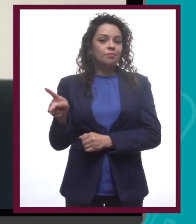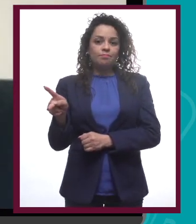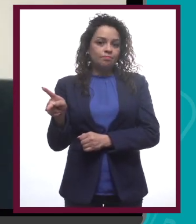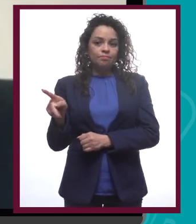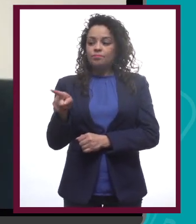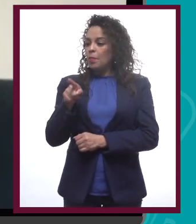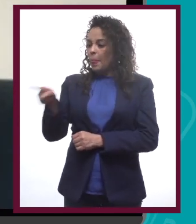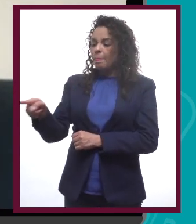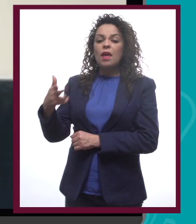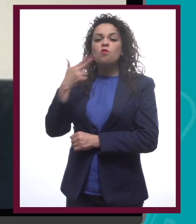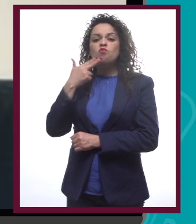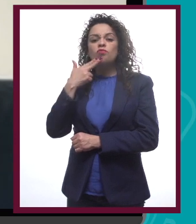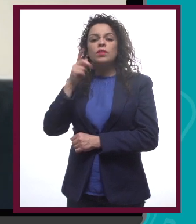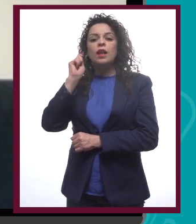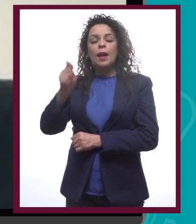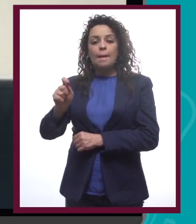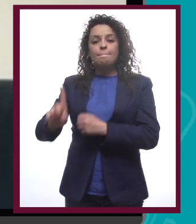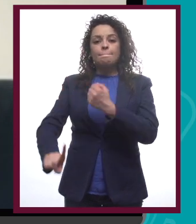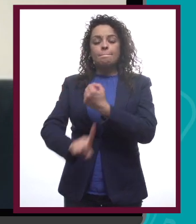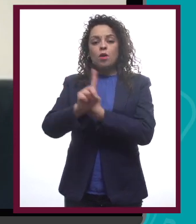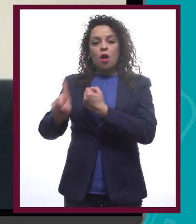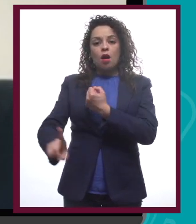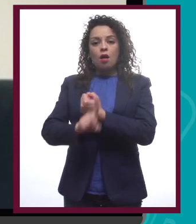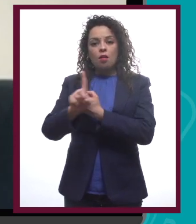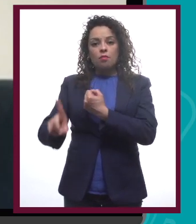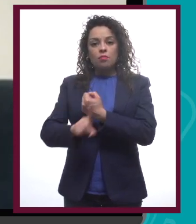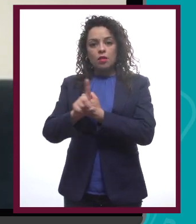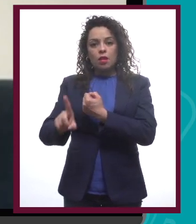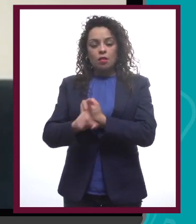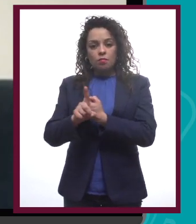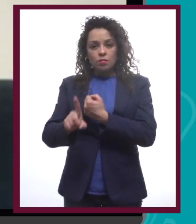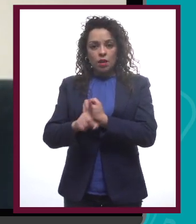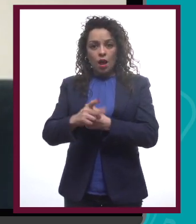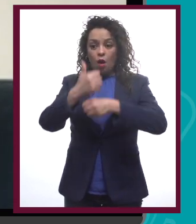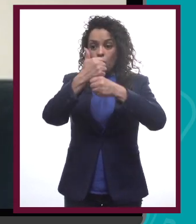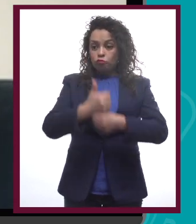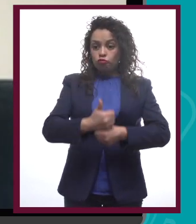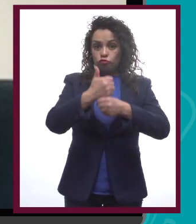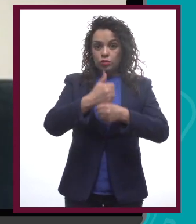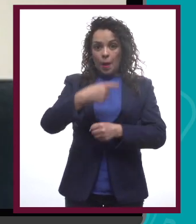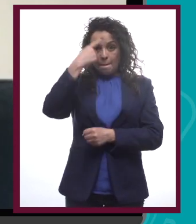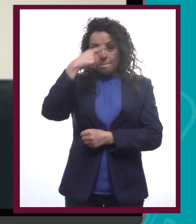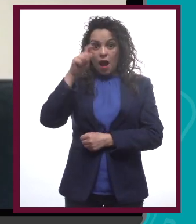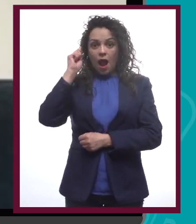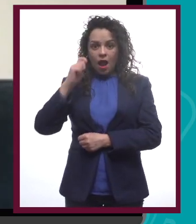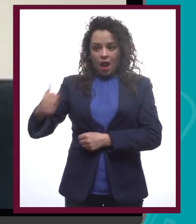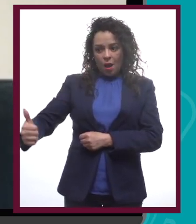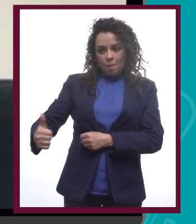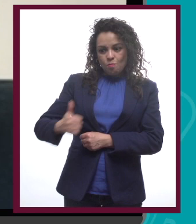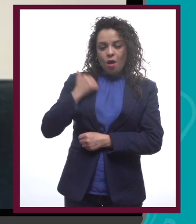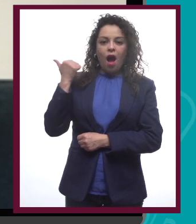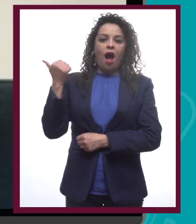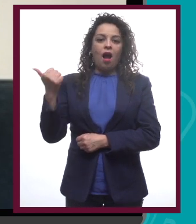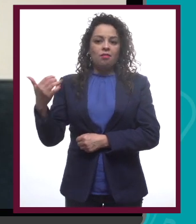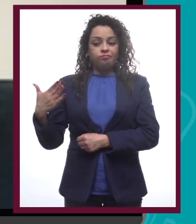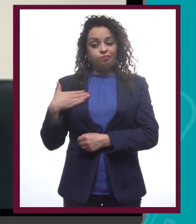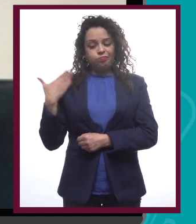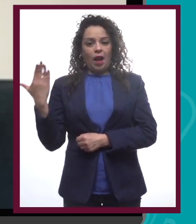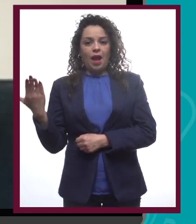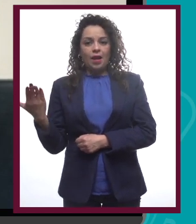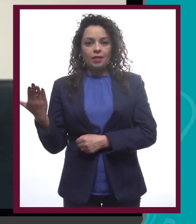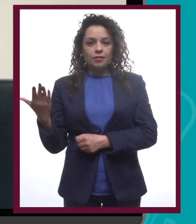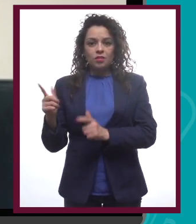más con la utilización de los conflictos o de las crisis para sacar